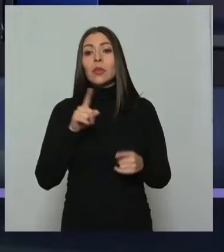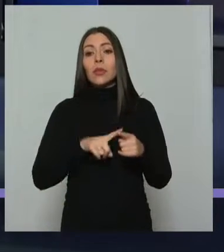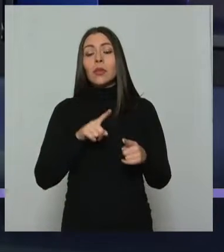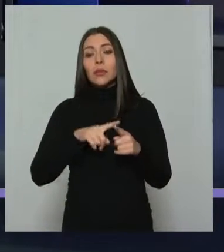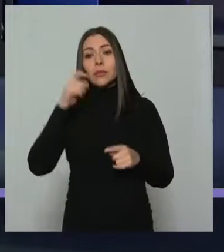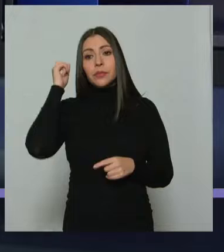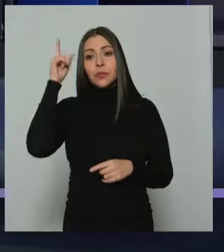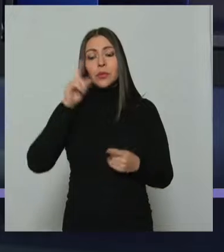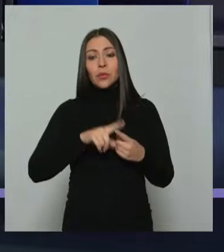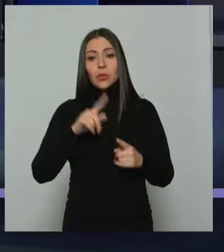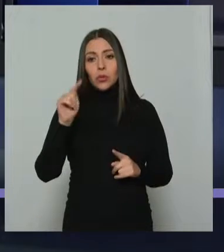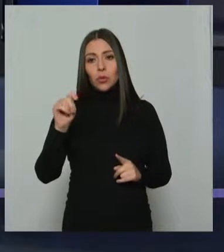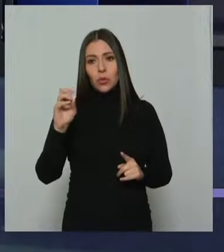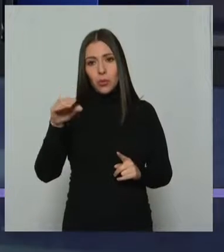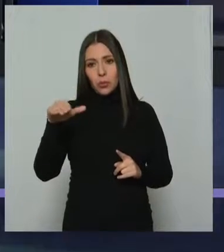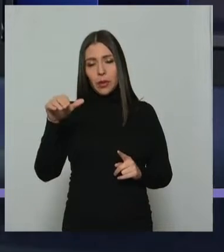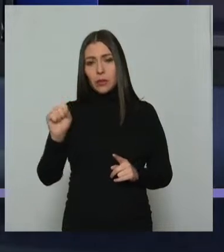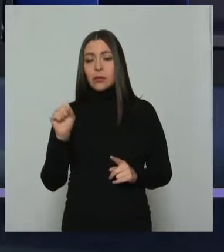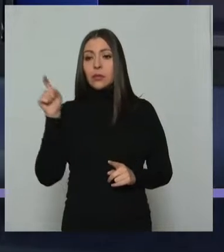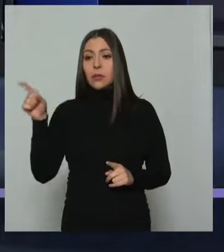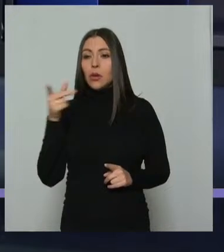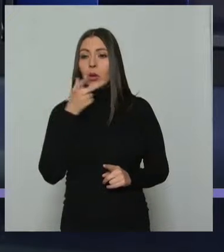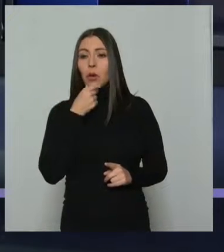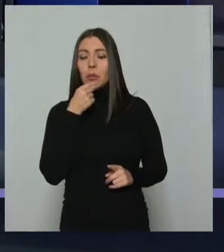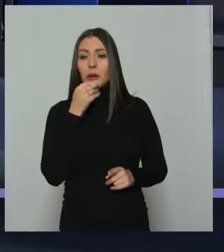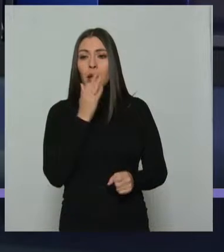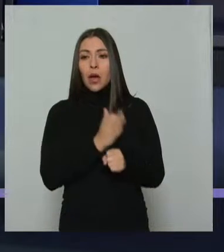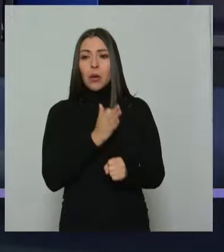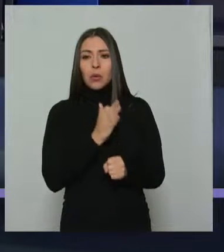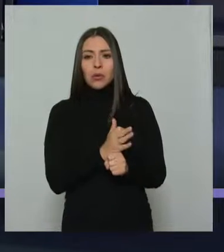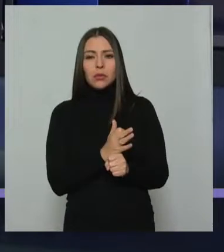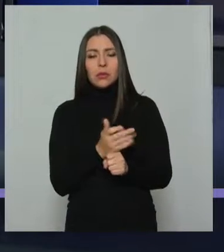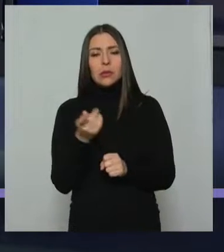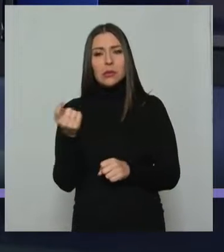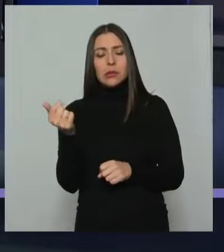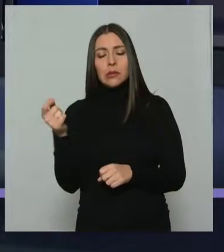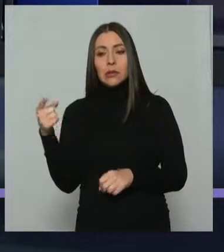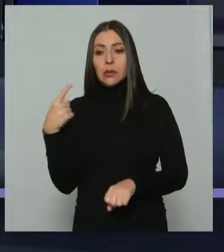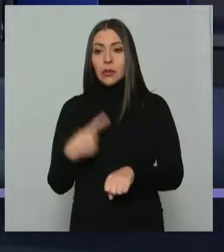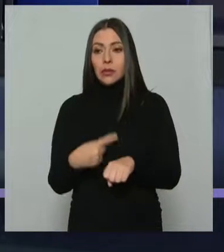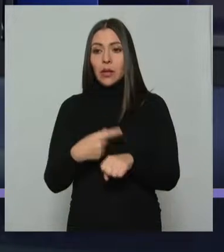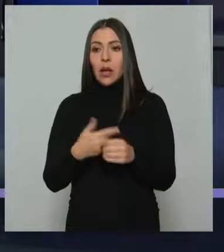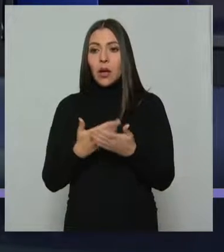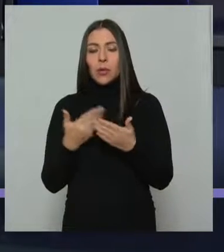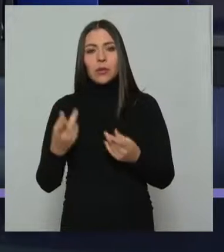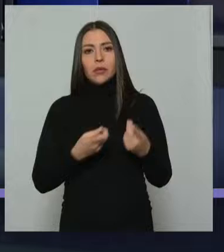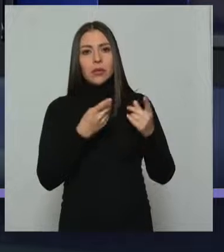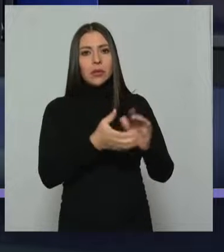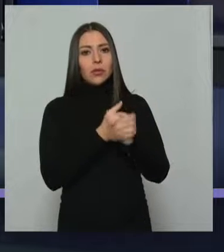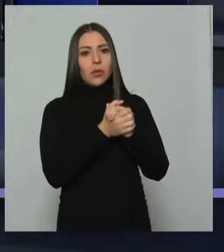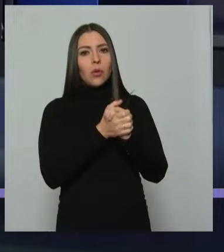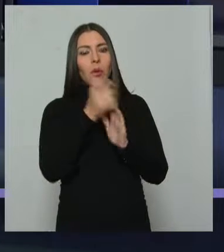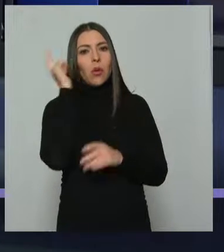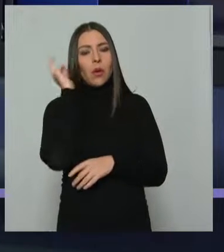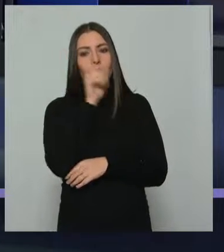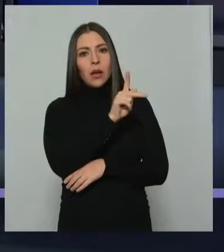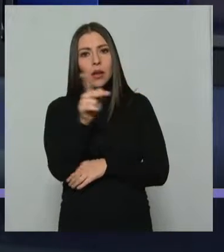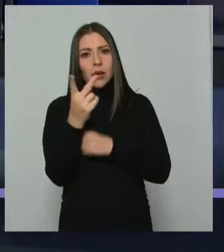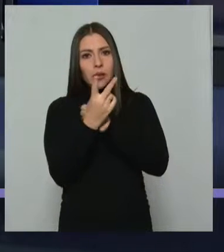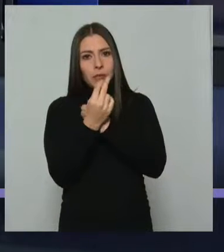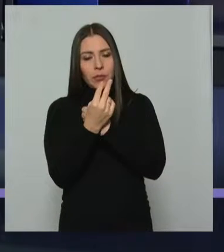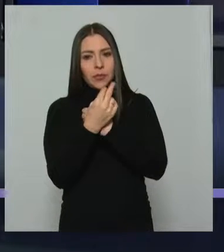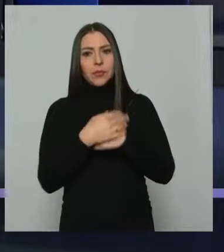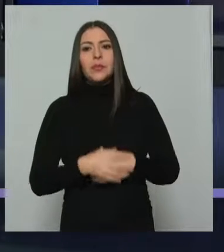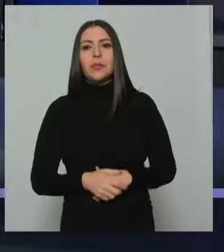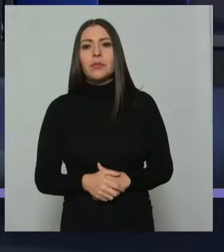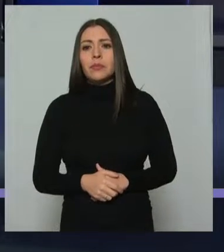un hombre que tiene ahorita, por cierto, está un poco enfermo y le mandamos un saludo, ojalá y nos esté viendo. Tomás